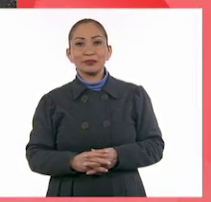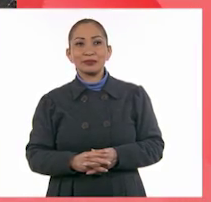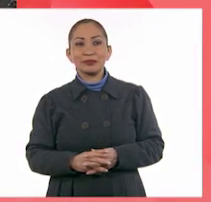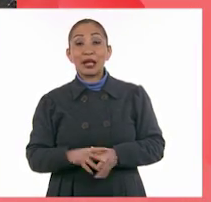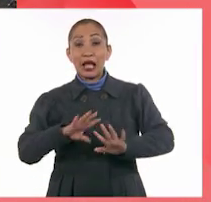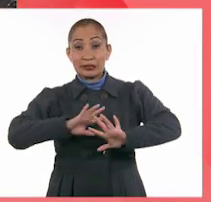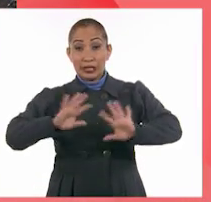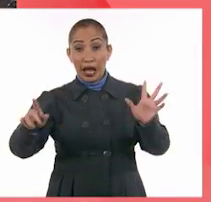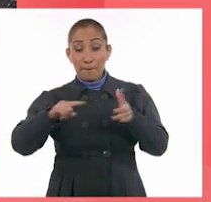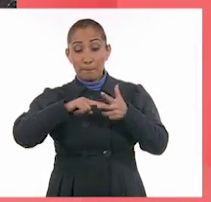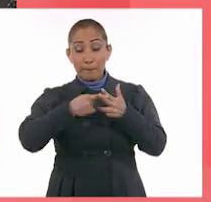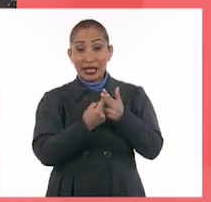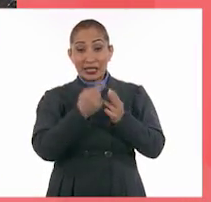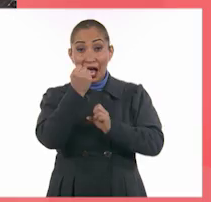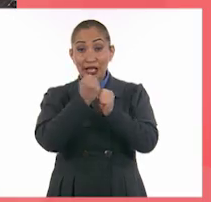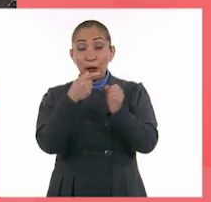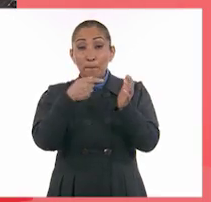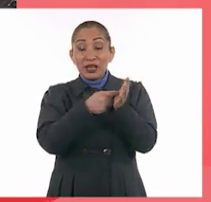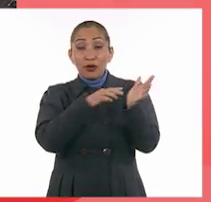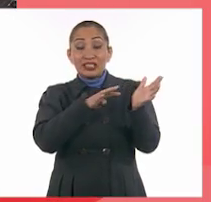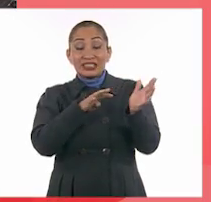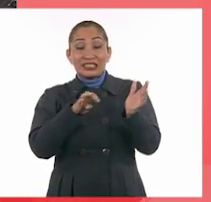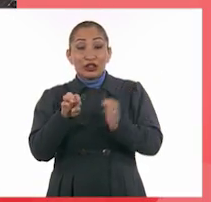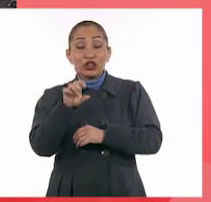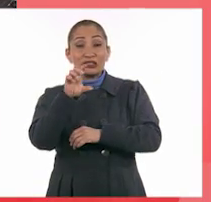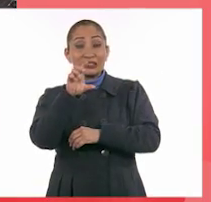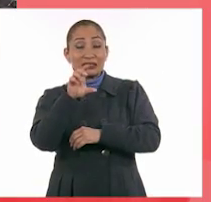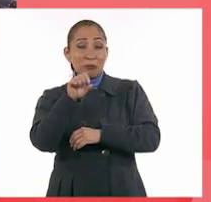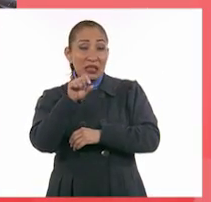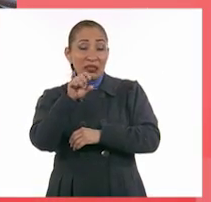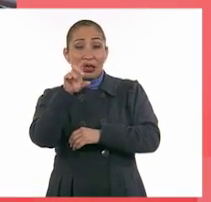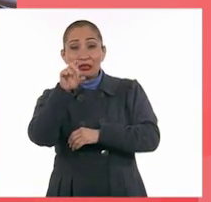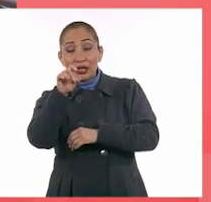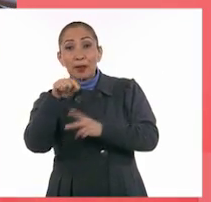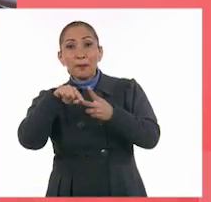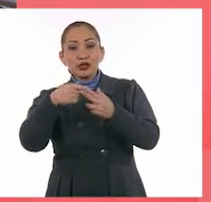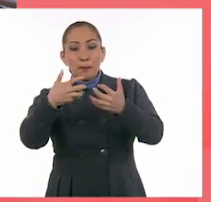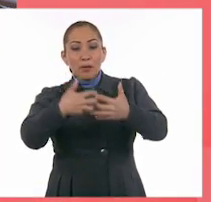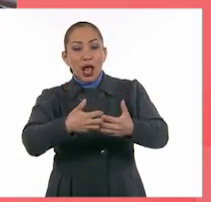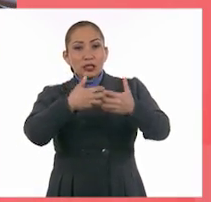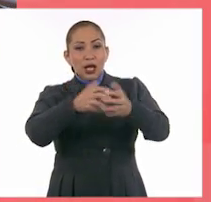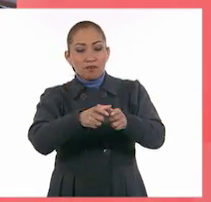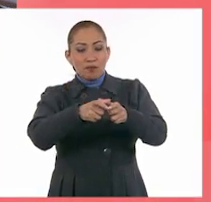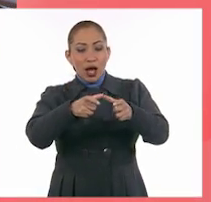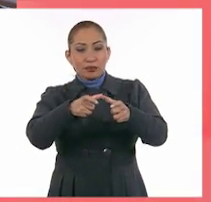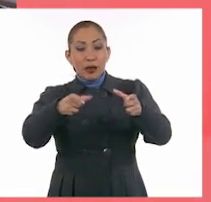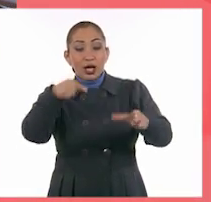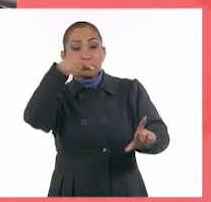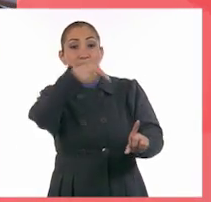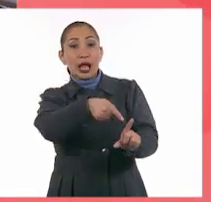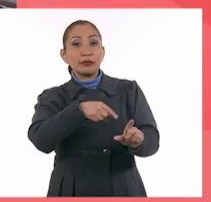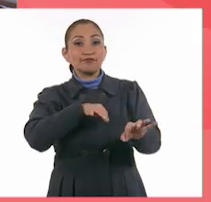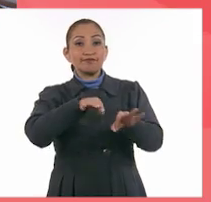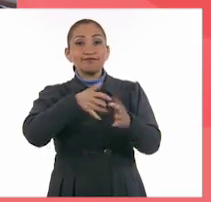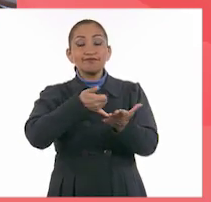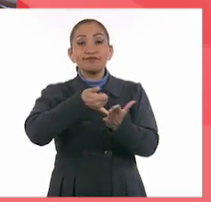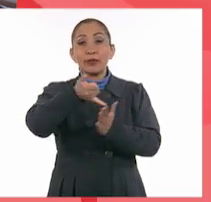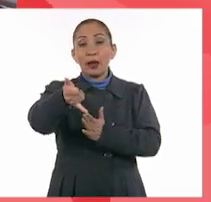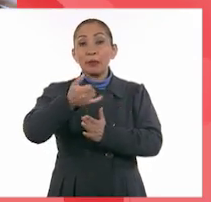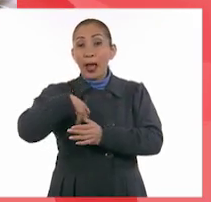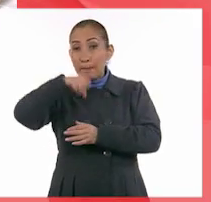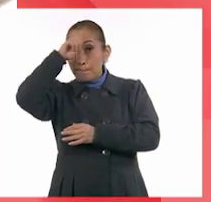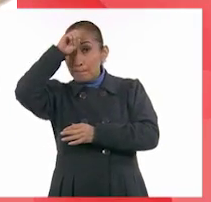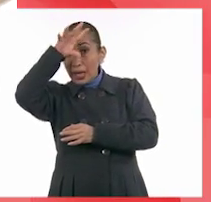Ya entrando la década de los 20 y 30, creció una industria importante, principalmente en la agricultura,